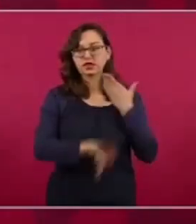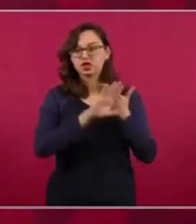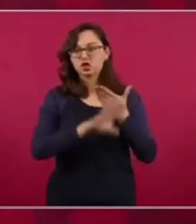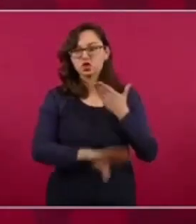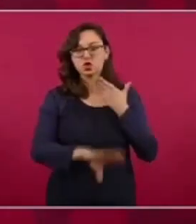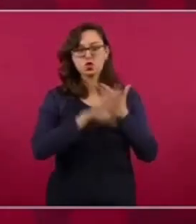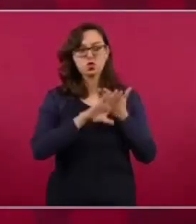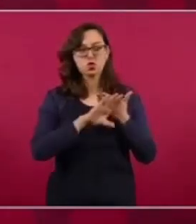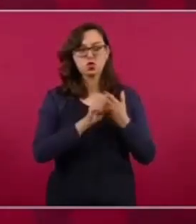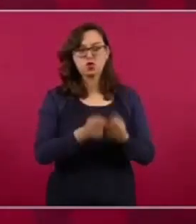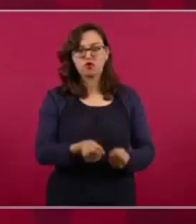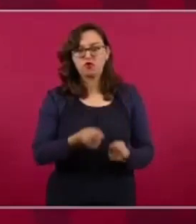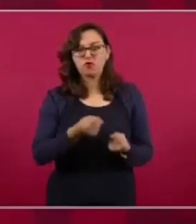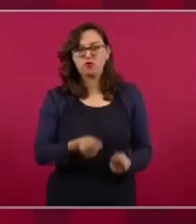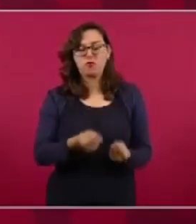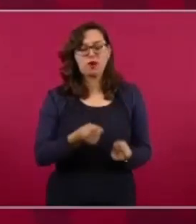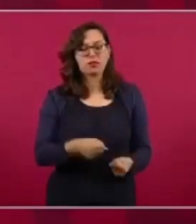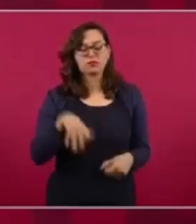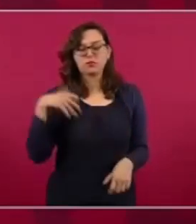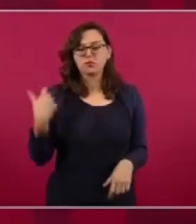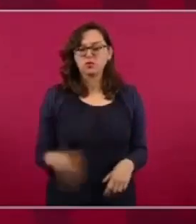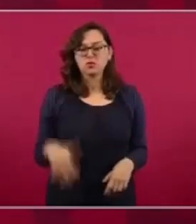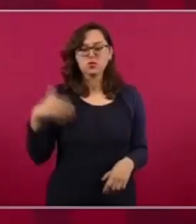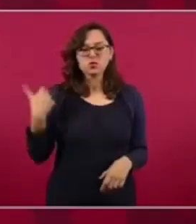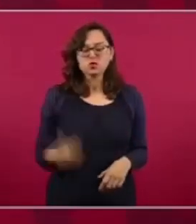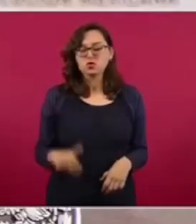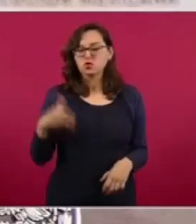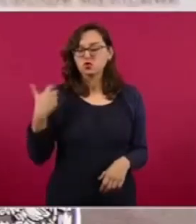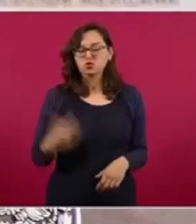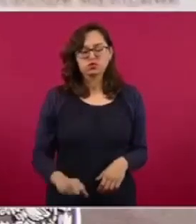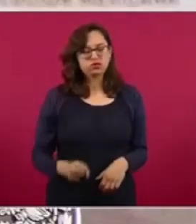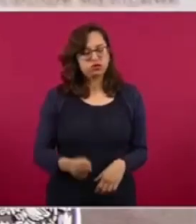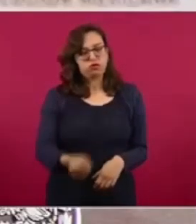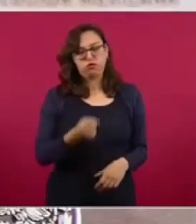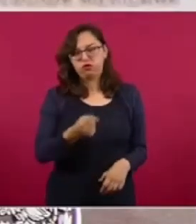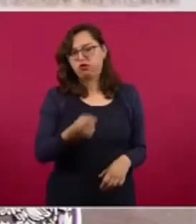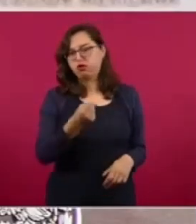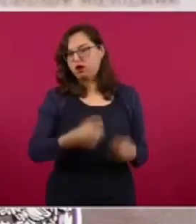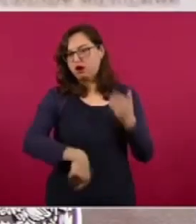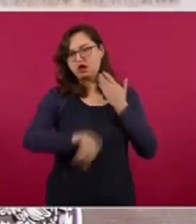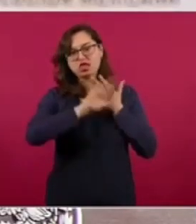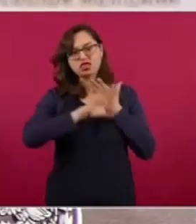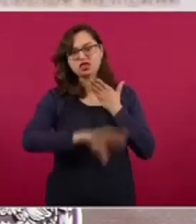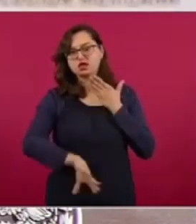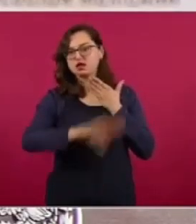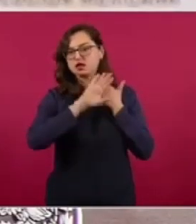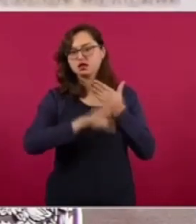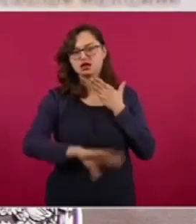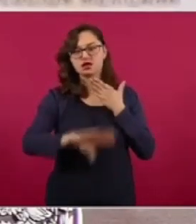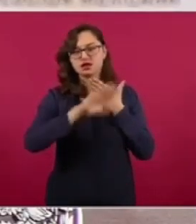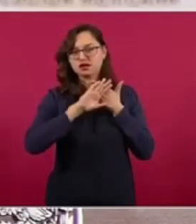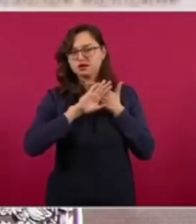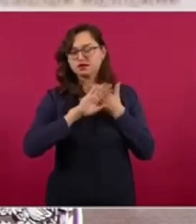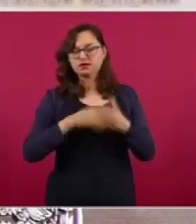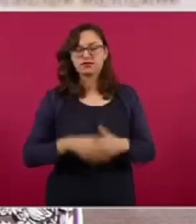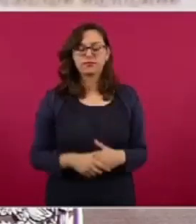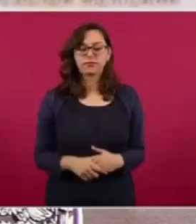pero lanzados con todo. Con todo, con todo, con todo.